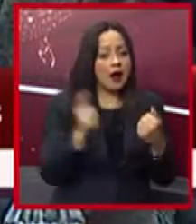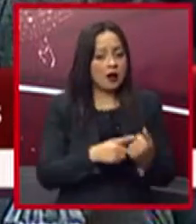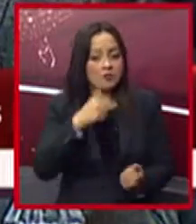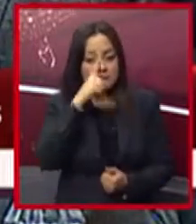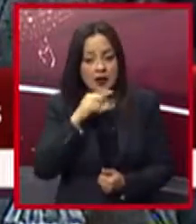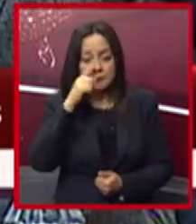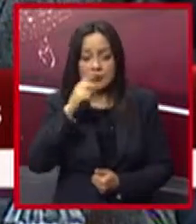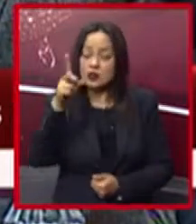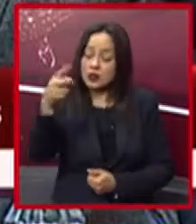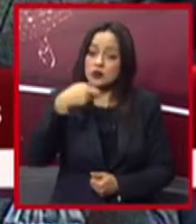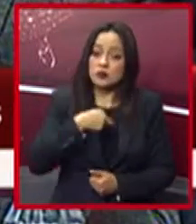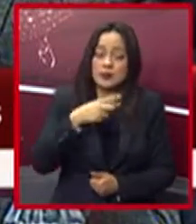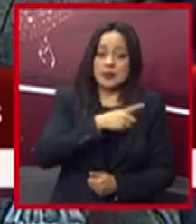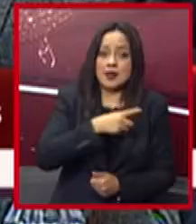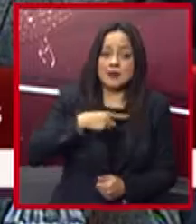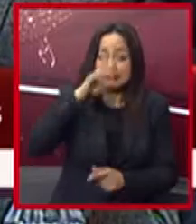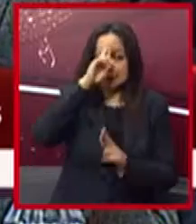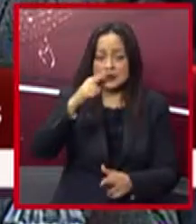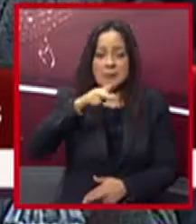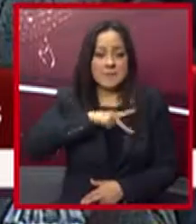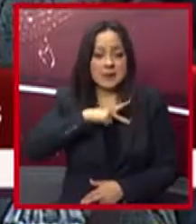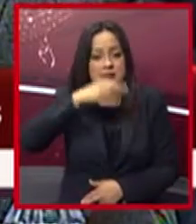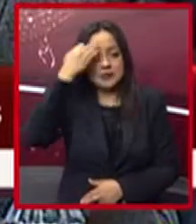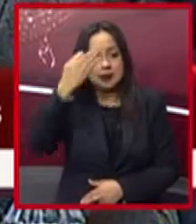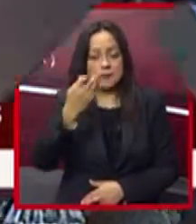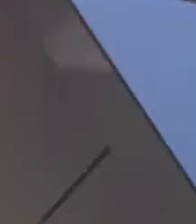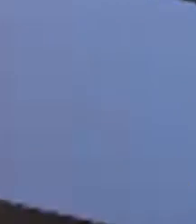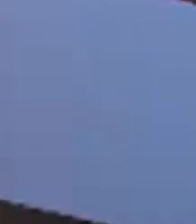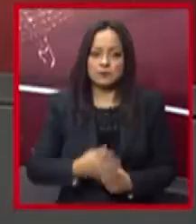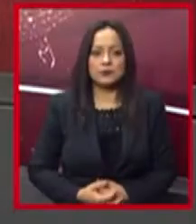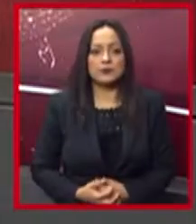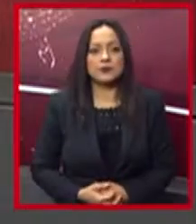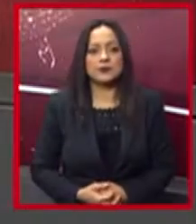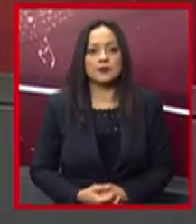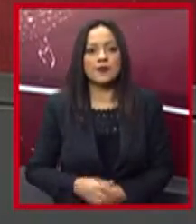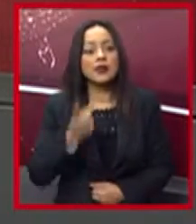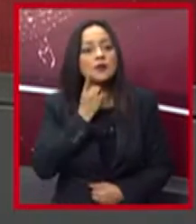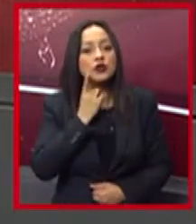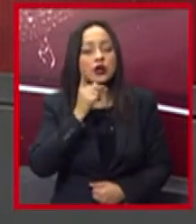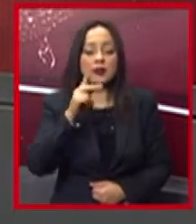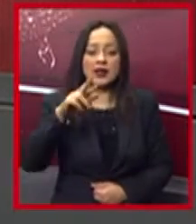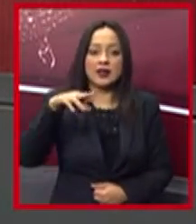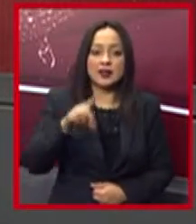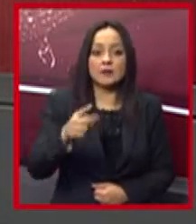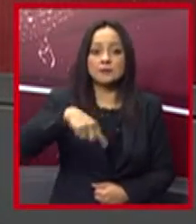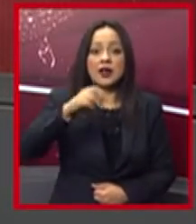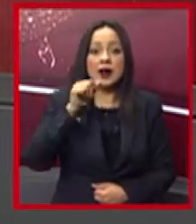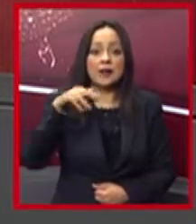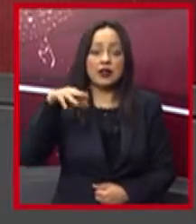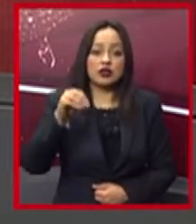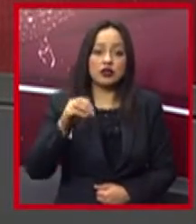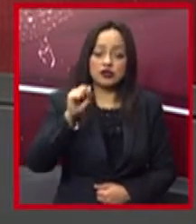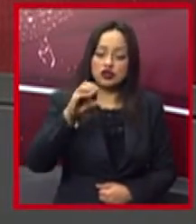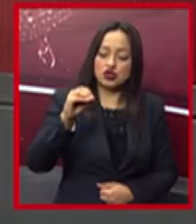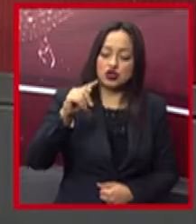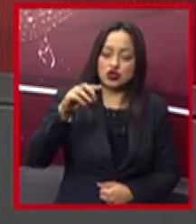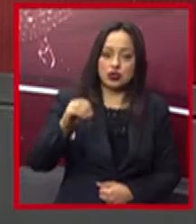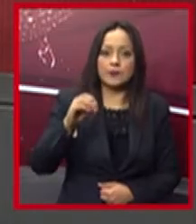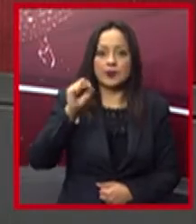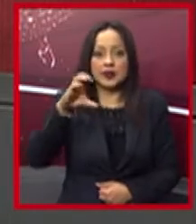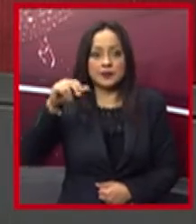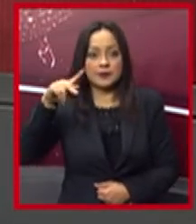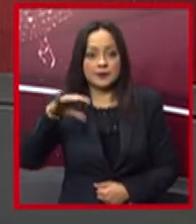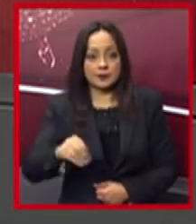que respeten mi tiempo y que el vuelo sea puntual. El diputado del PRD, Armando Soto Espino, habló sobre